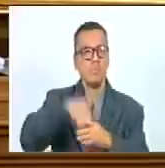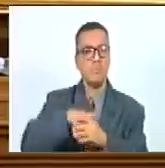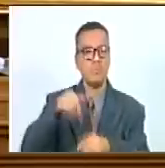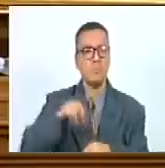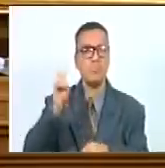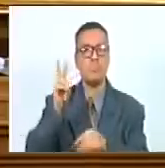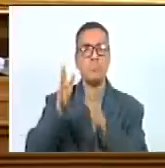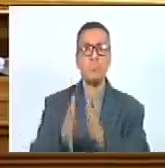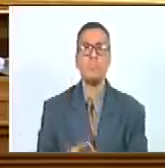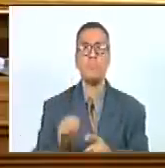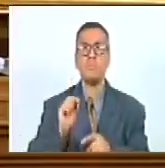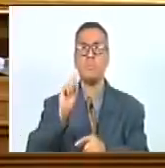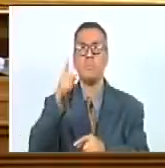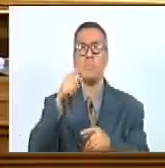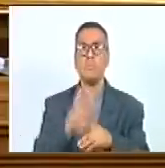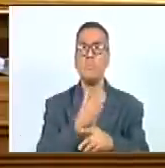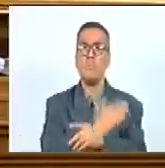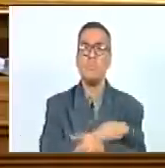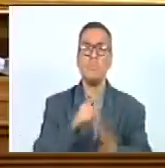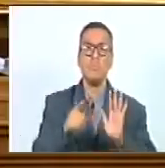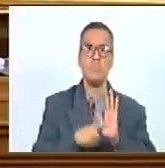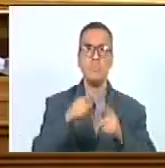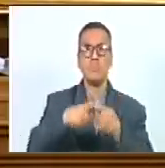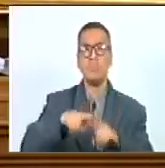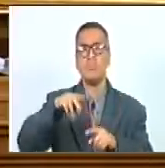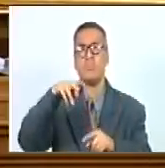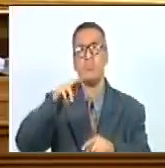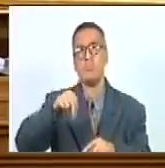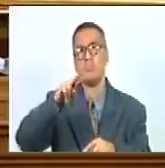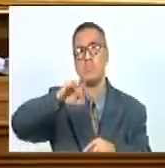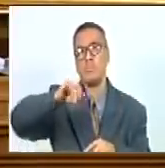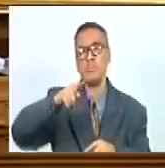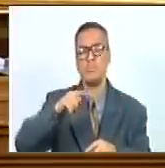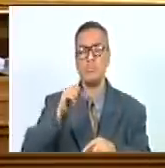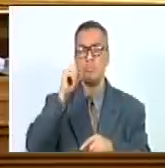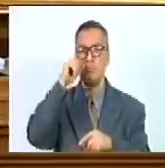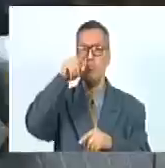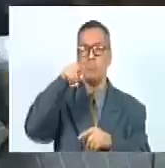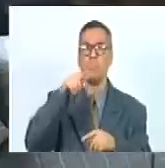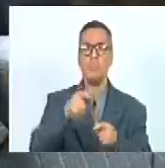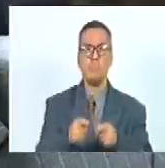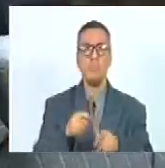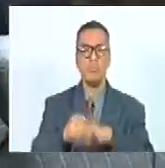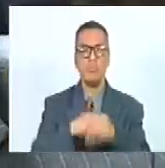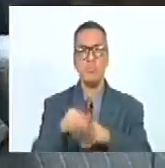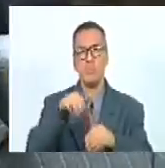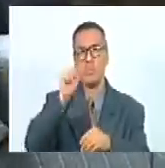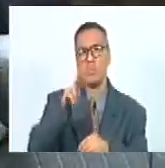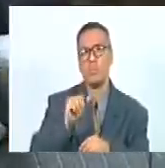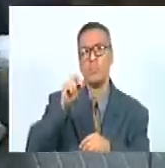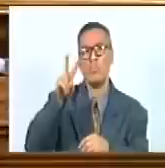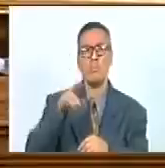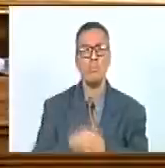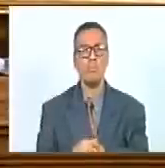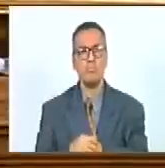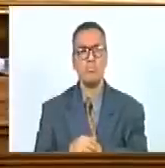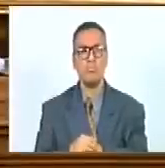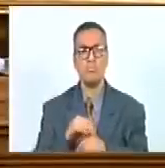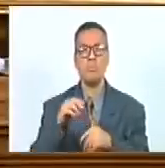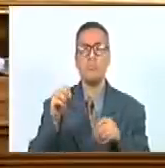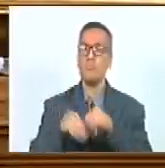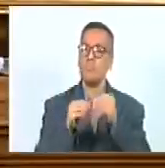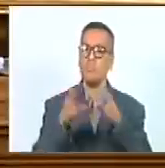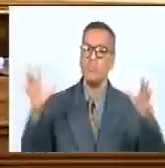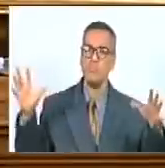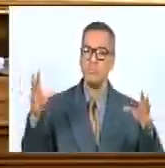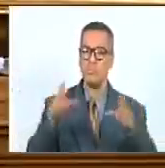en Venezuela. Ni el plebiscito falso de Pérez Jiménez fue tan bárbaro como eso que intentaron hacer en la Universidad Central de Venezuela. Desaparecieron